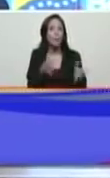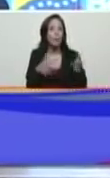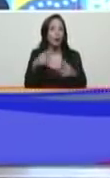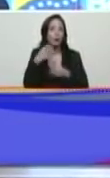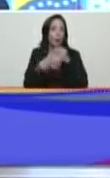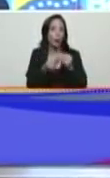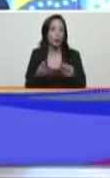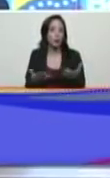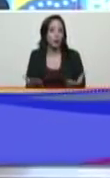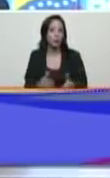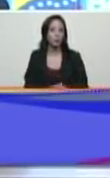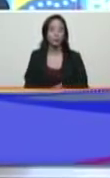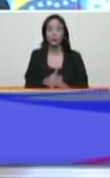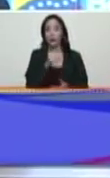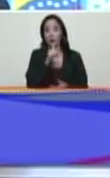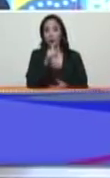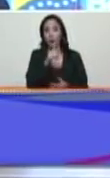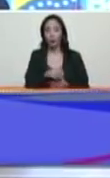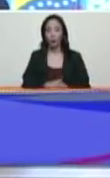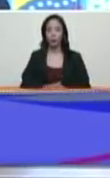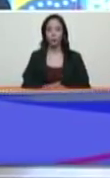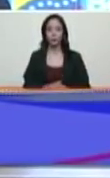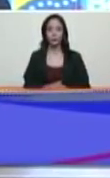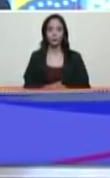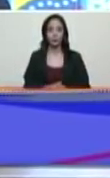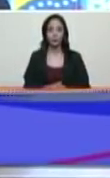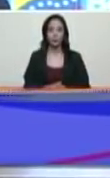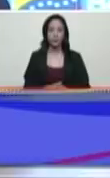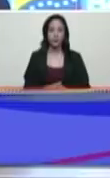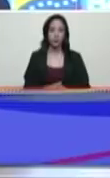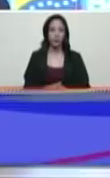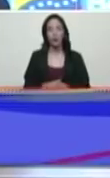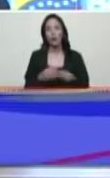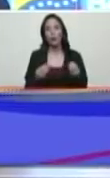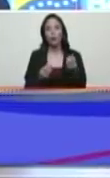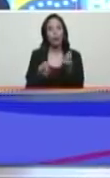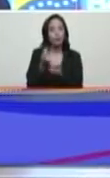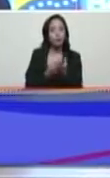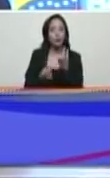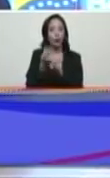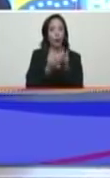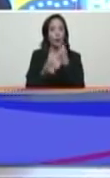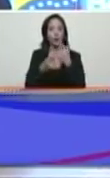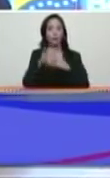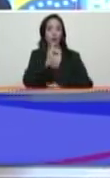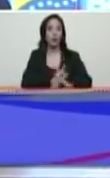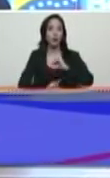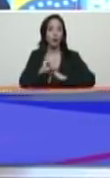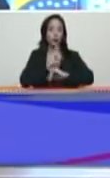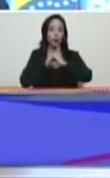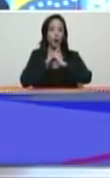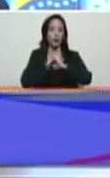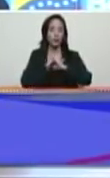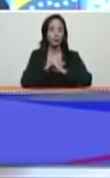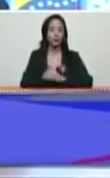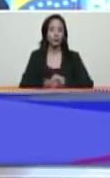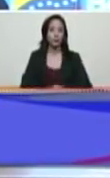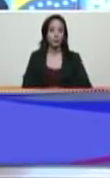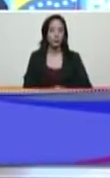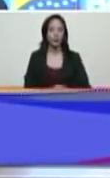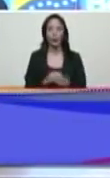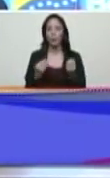marzo anuncio la rueda de negocios internacional